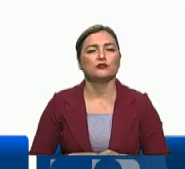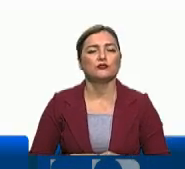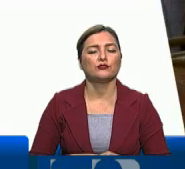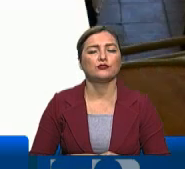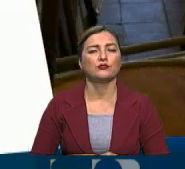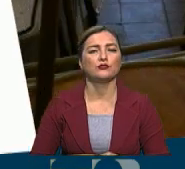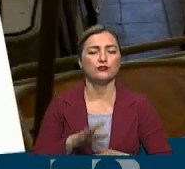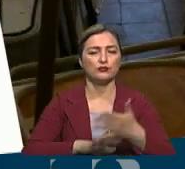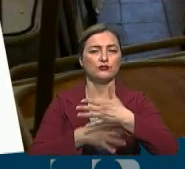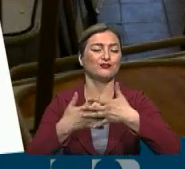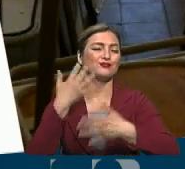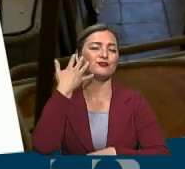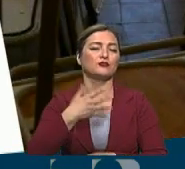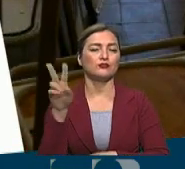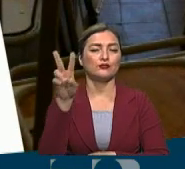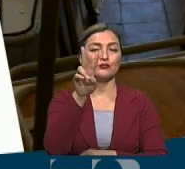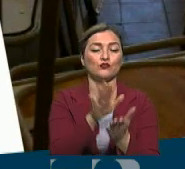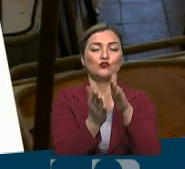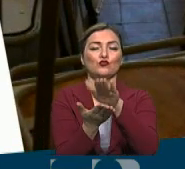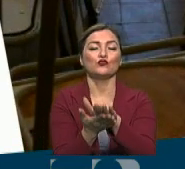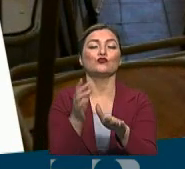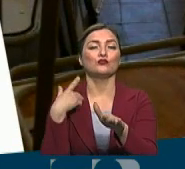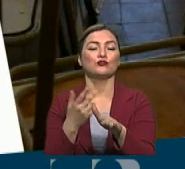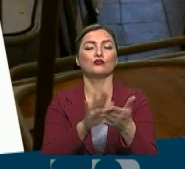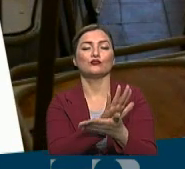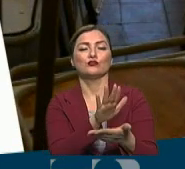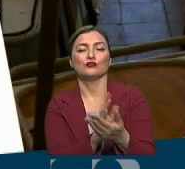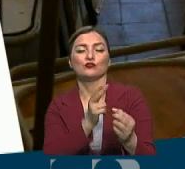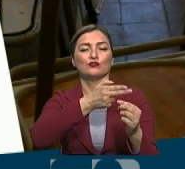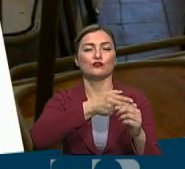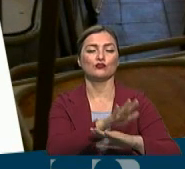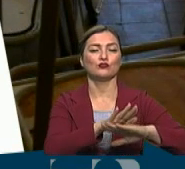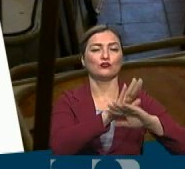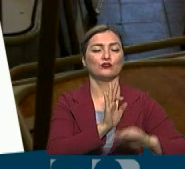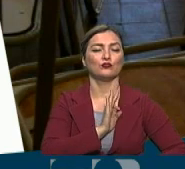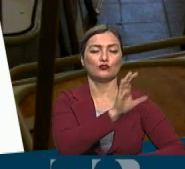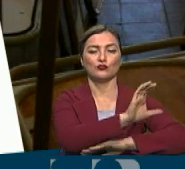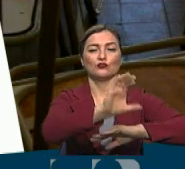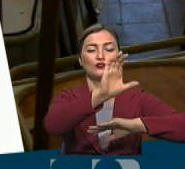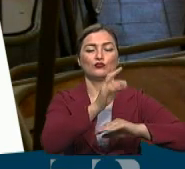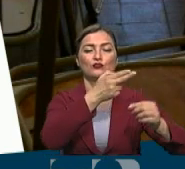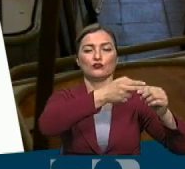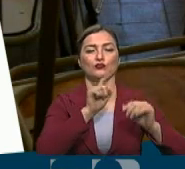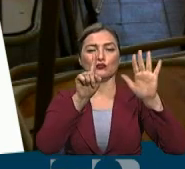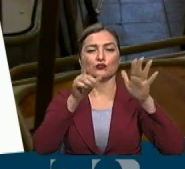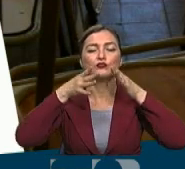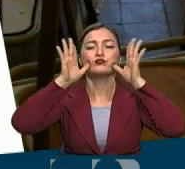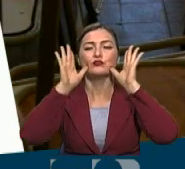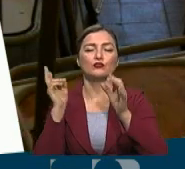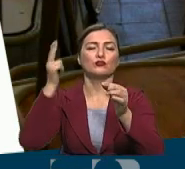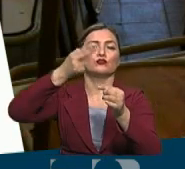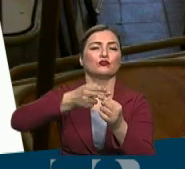pequeño. Según el cronograma establecido, el 22 de noviembre es el retorno para los estudiantes de bachillerato técnico y rural. El 6 de diciembre es el